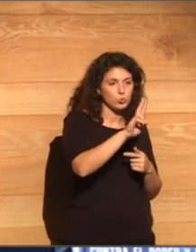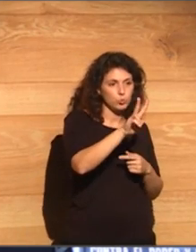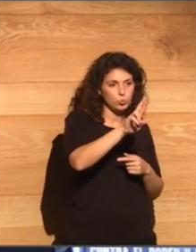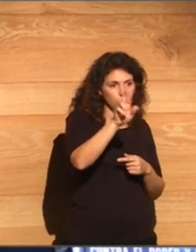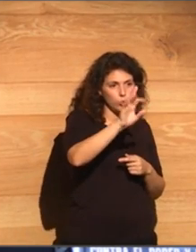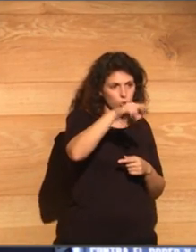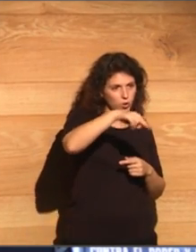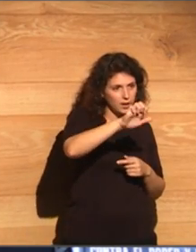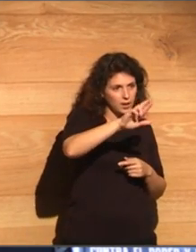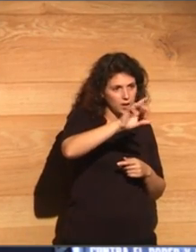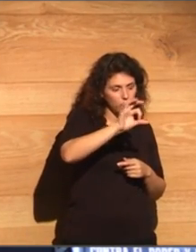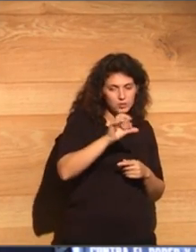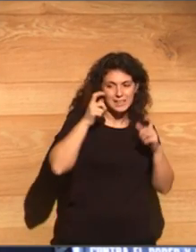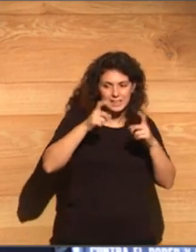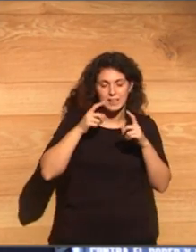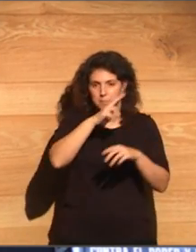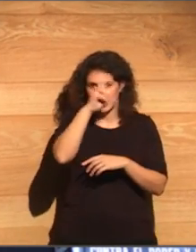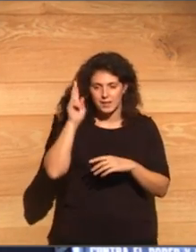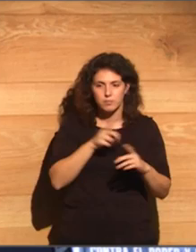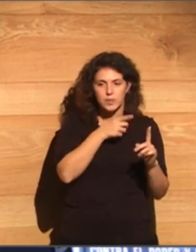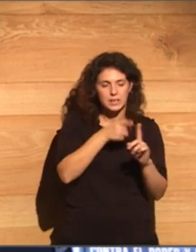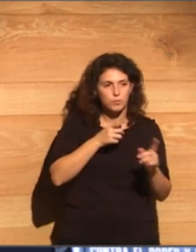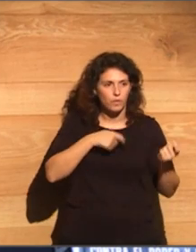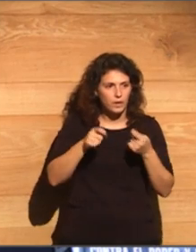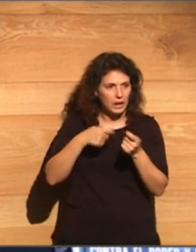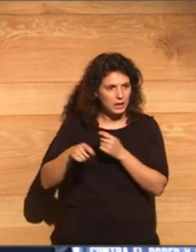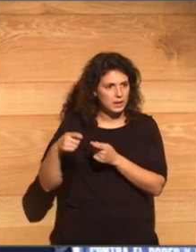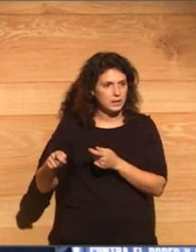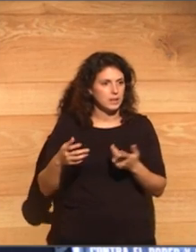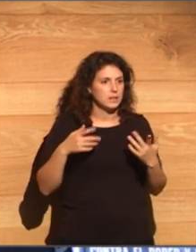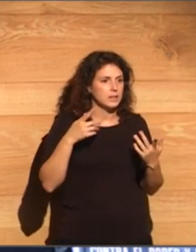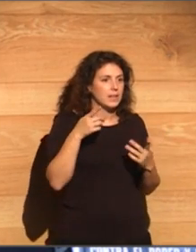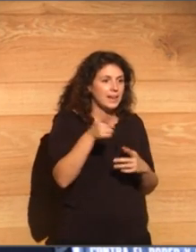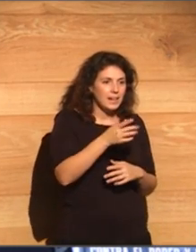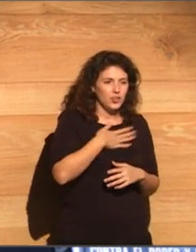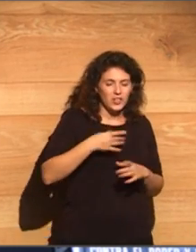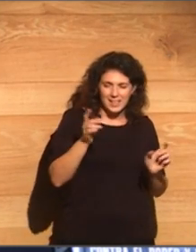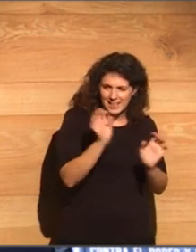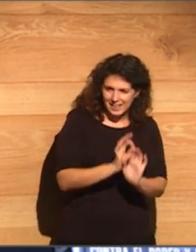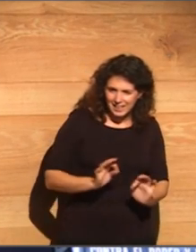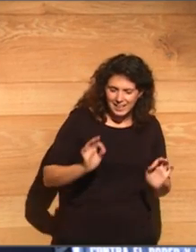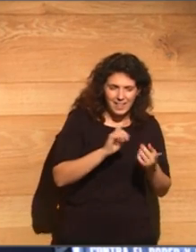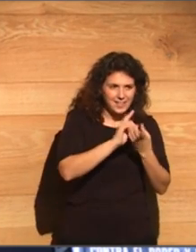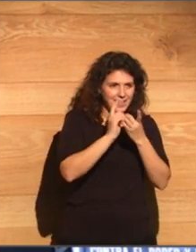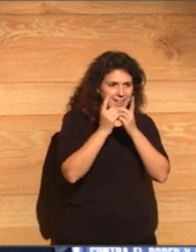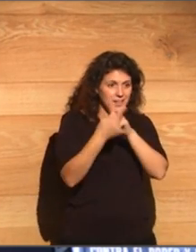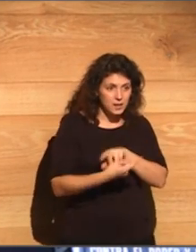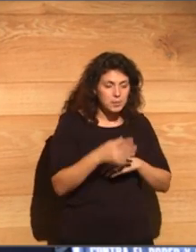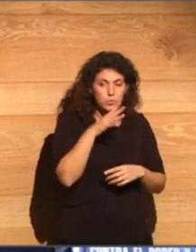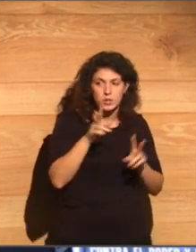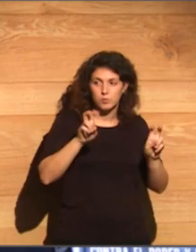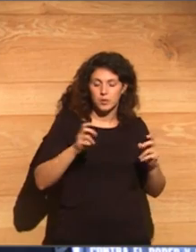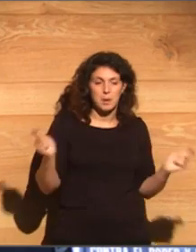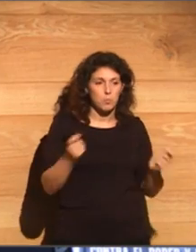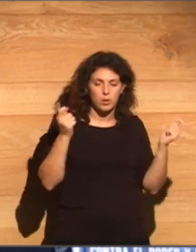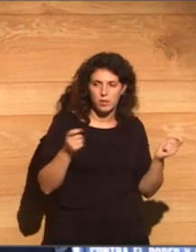va a Madrid a tratar de venderse, el gran patriarca, en este caso Fernando Fernán Gómez, que no quiere que nada se cambie porque considera que lo de la publicidad es